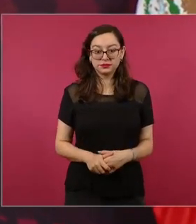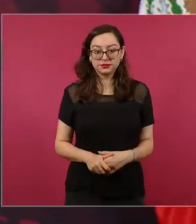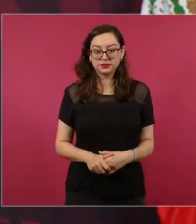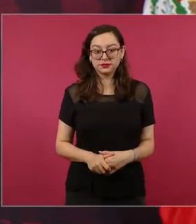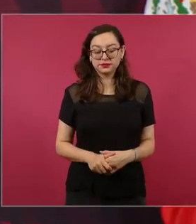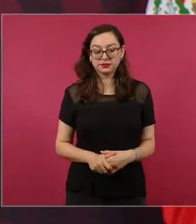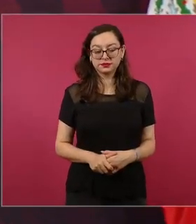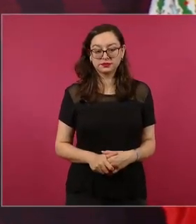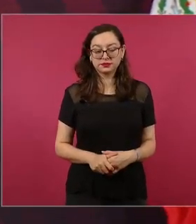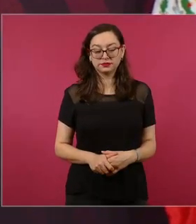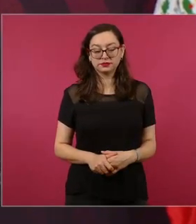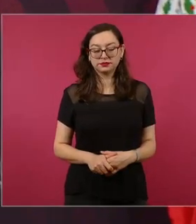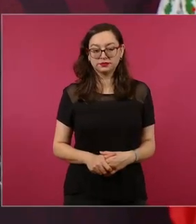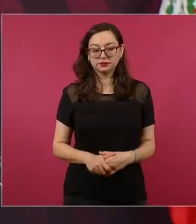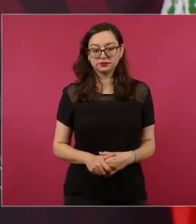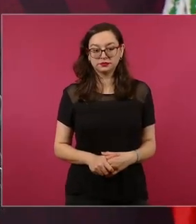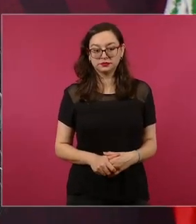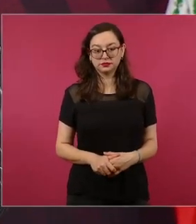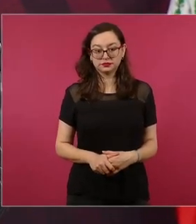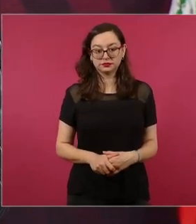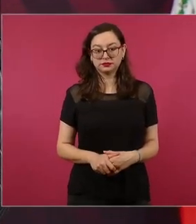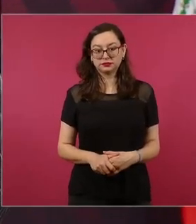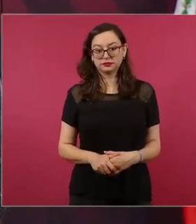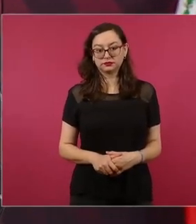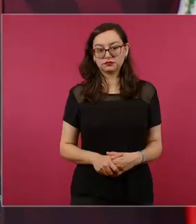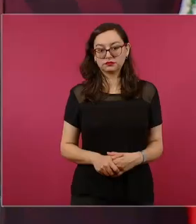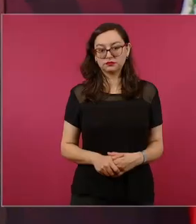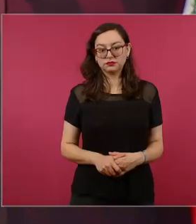si tienen